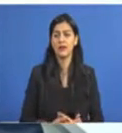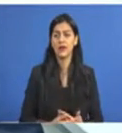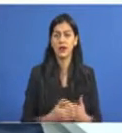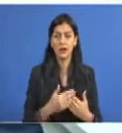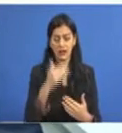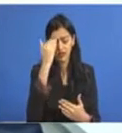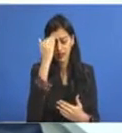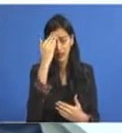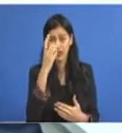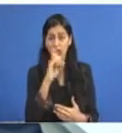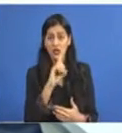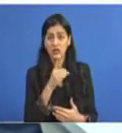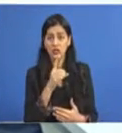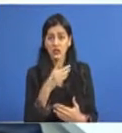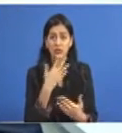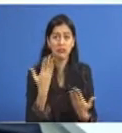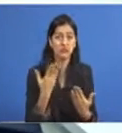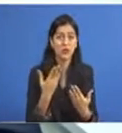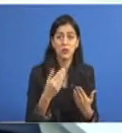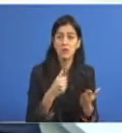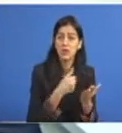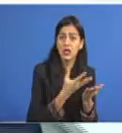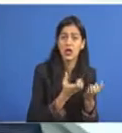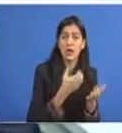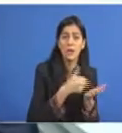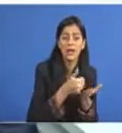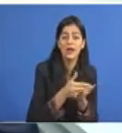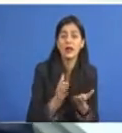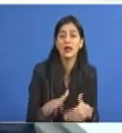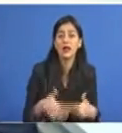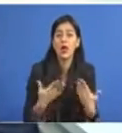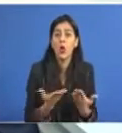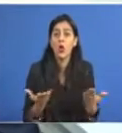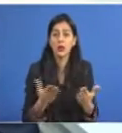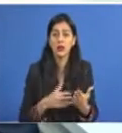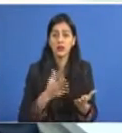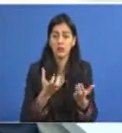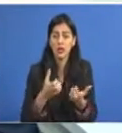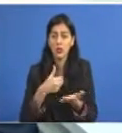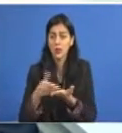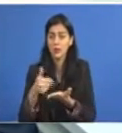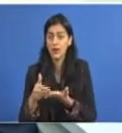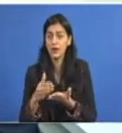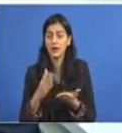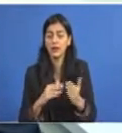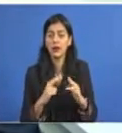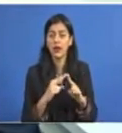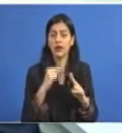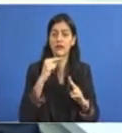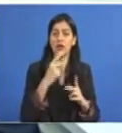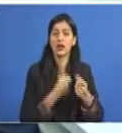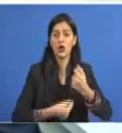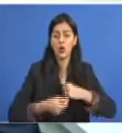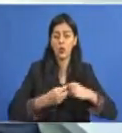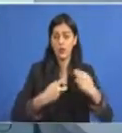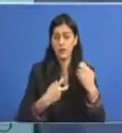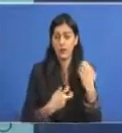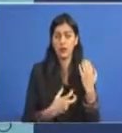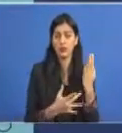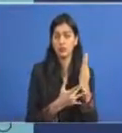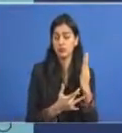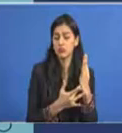dónde quiero colocar mi producto, qué tipo de producto quiero colocar a nivel del comercio electrónico. Igualmente,